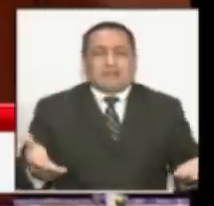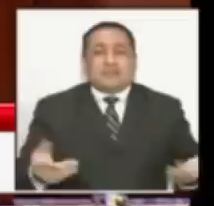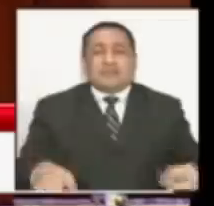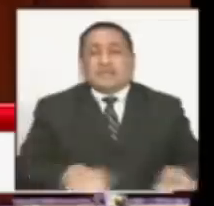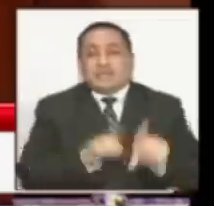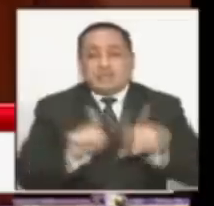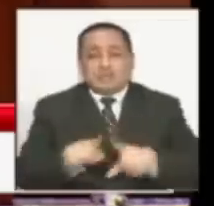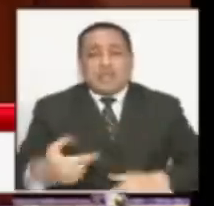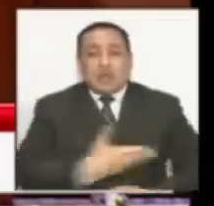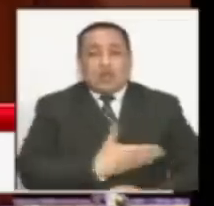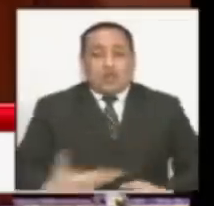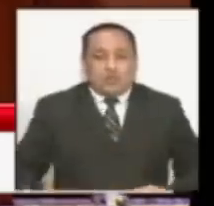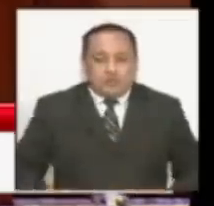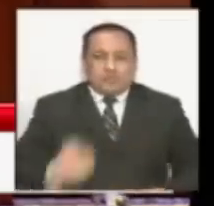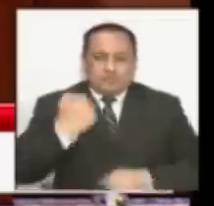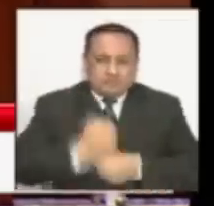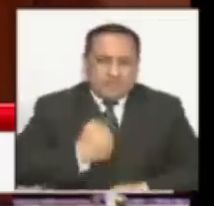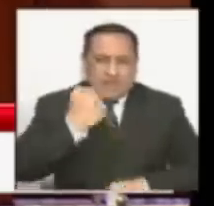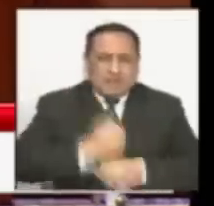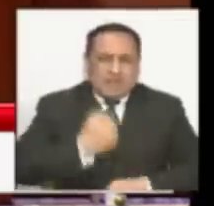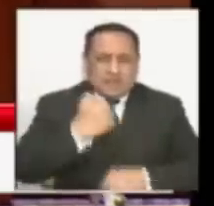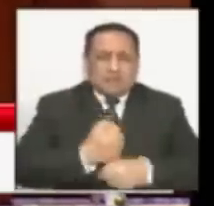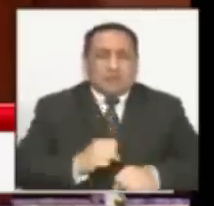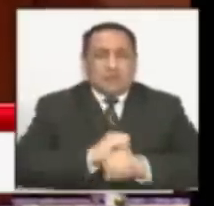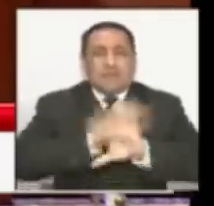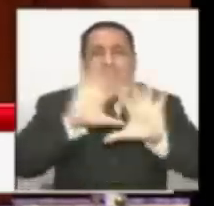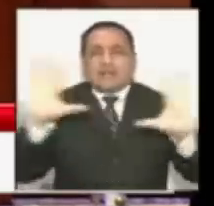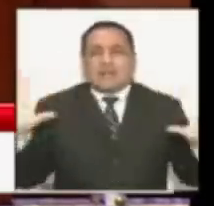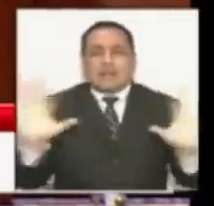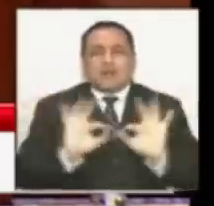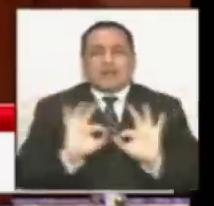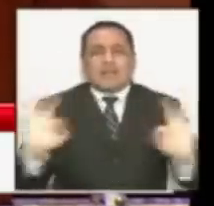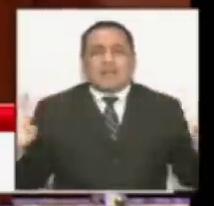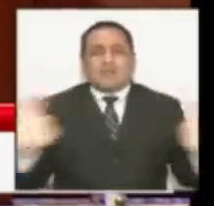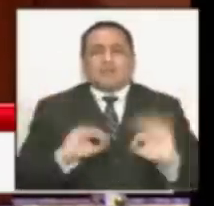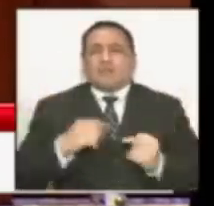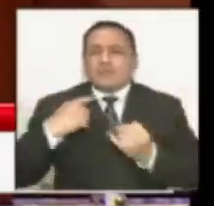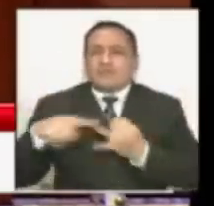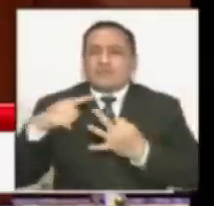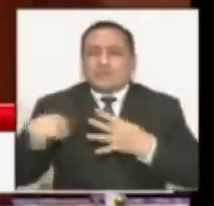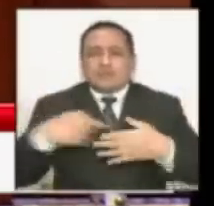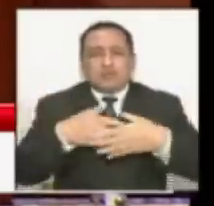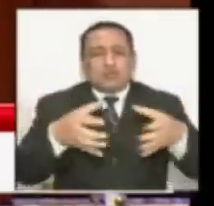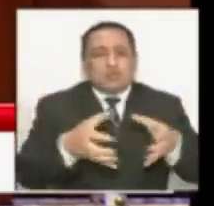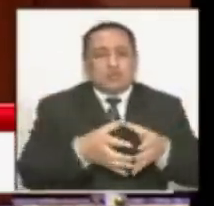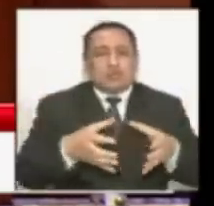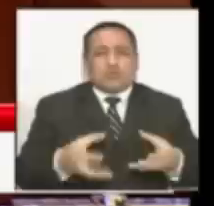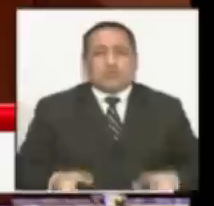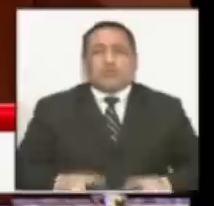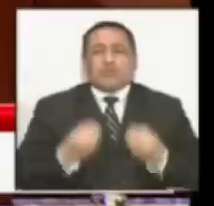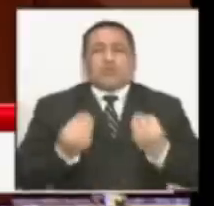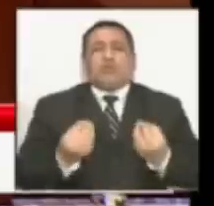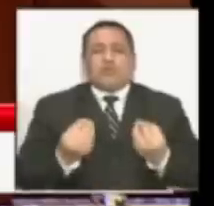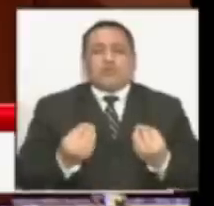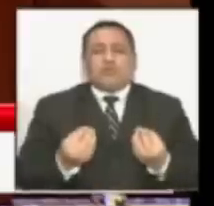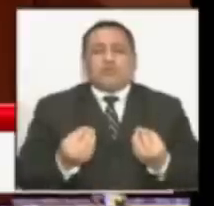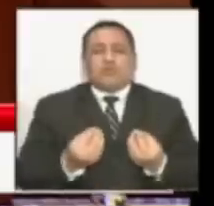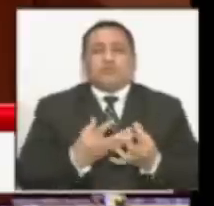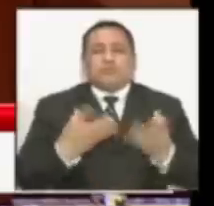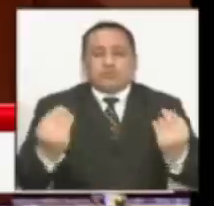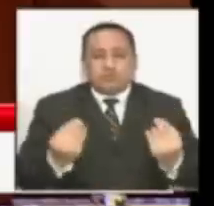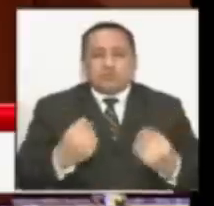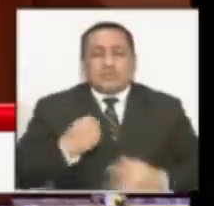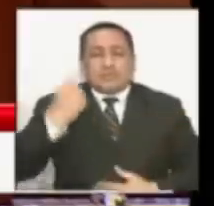Y desde el gobierno actuaremos con transparencia total en todas las instancias, con, eso sí,